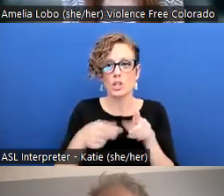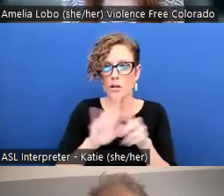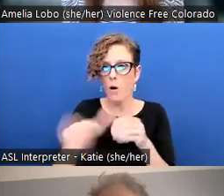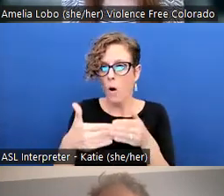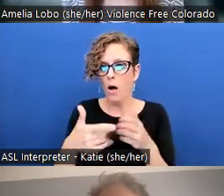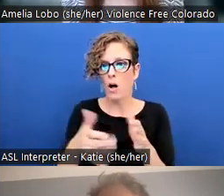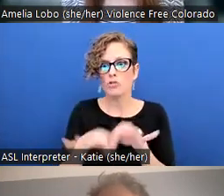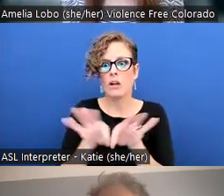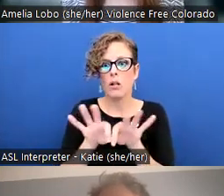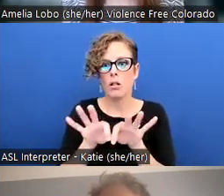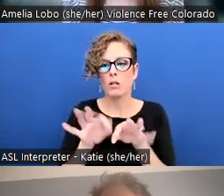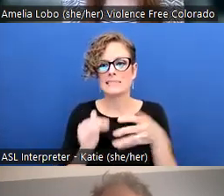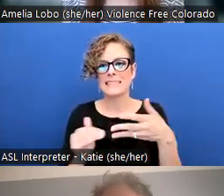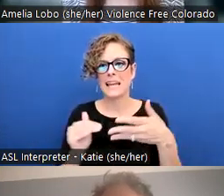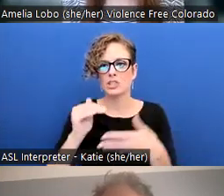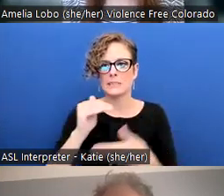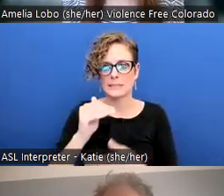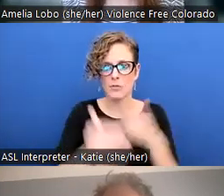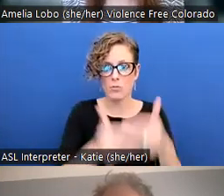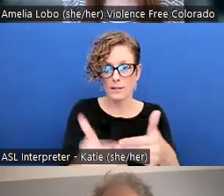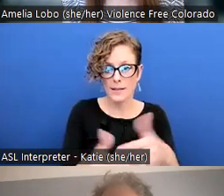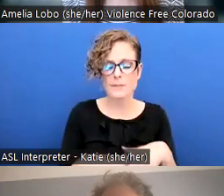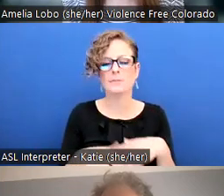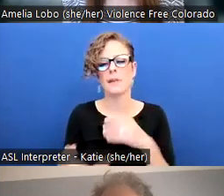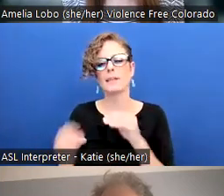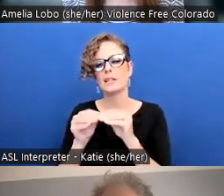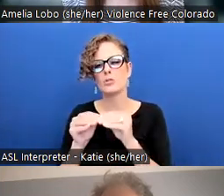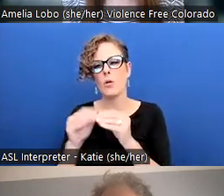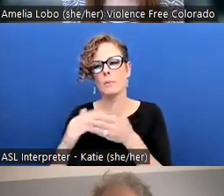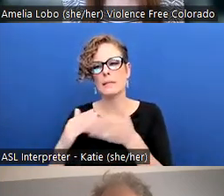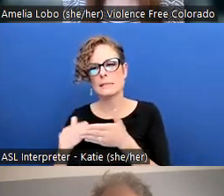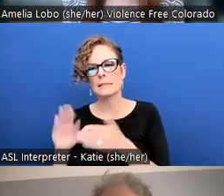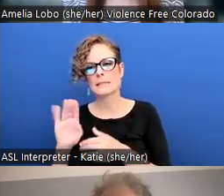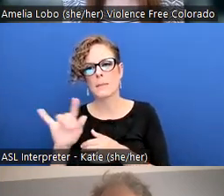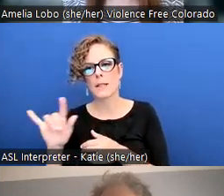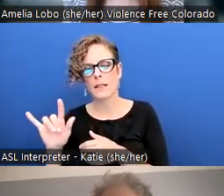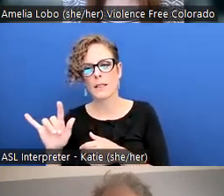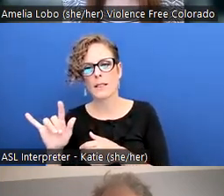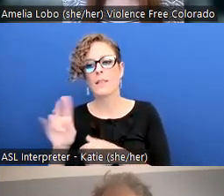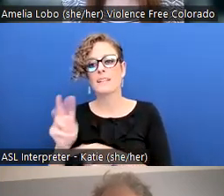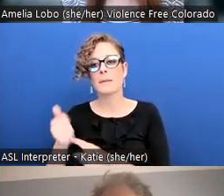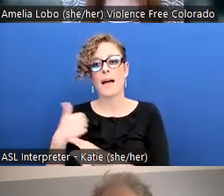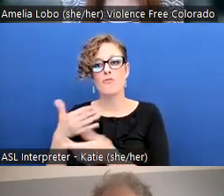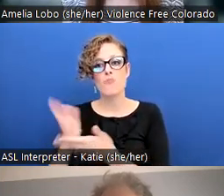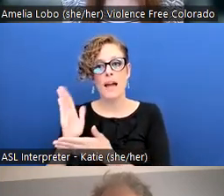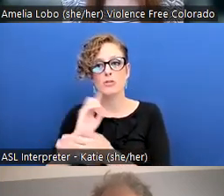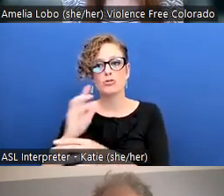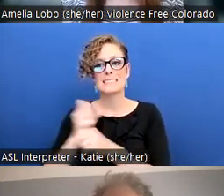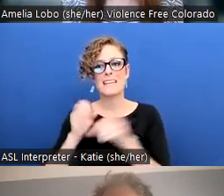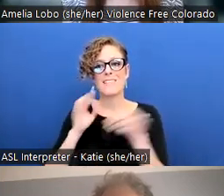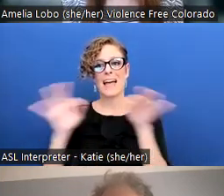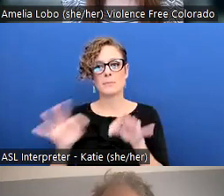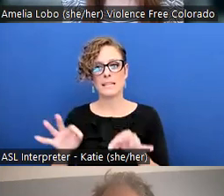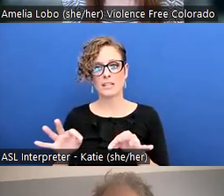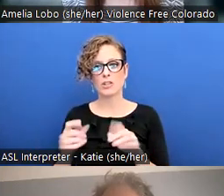necesite durante todo el proceso. Hay otras piezas adicionales. La víctima